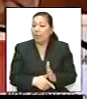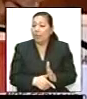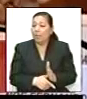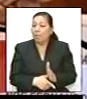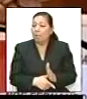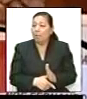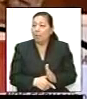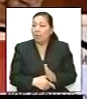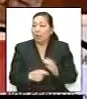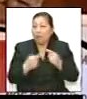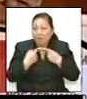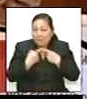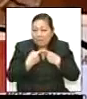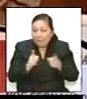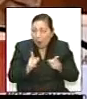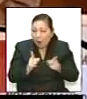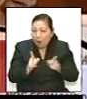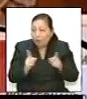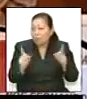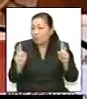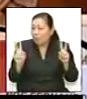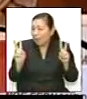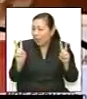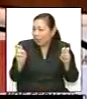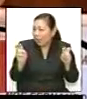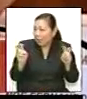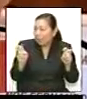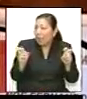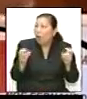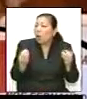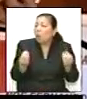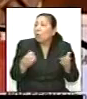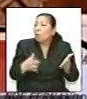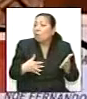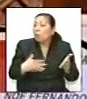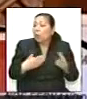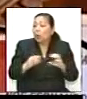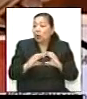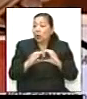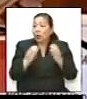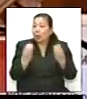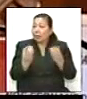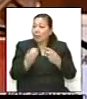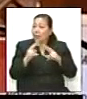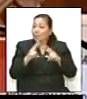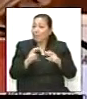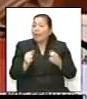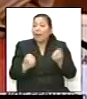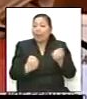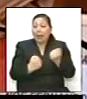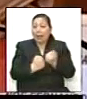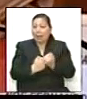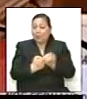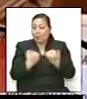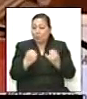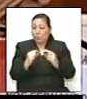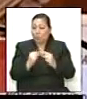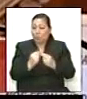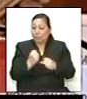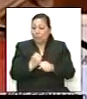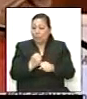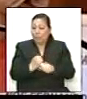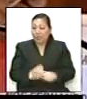tipo de informes por área temática, etcétera, para ver cómo pudiéramos los parlamentarios a lo mejor apoyar estos grupos de trabajo